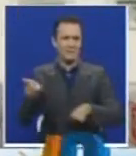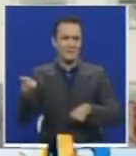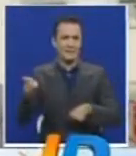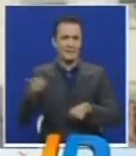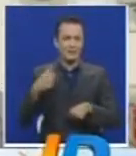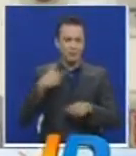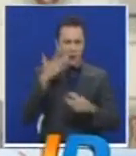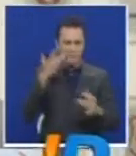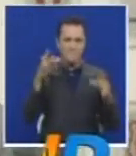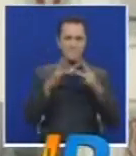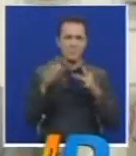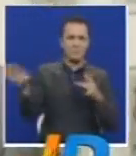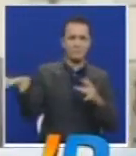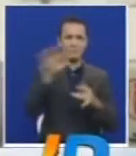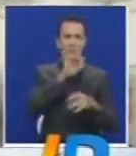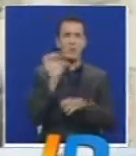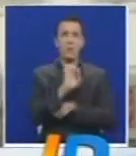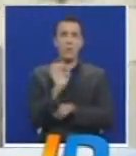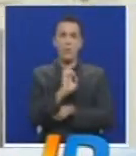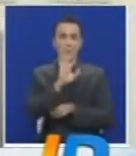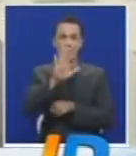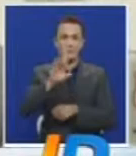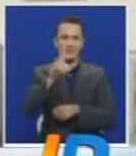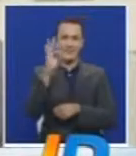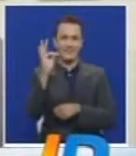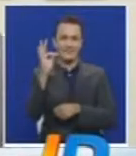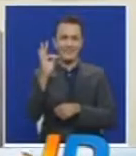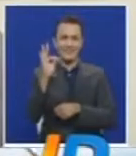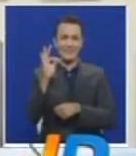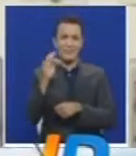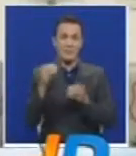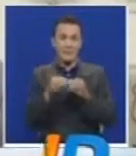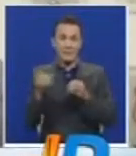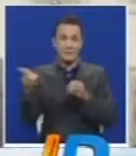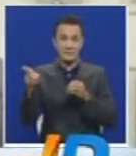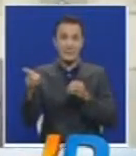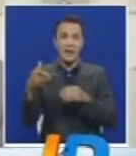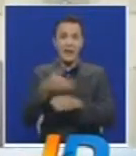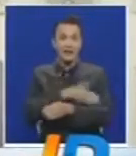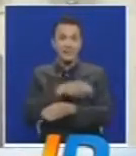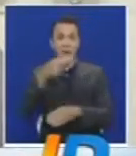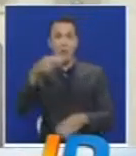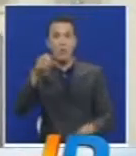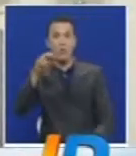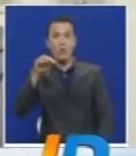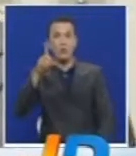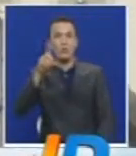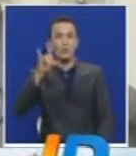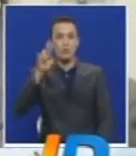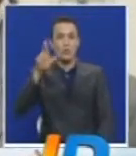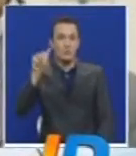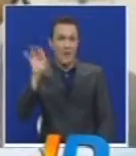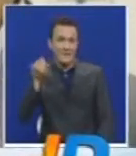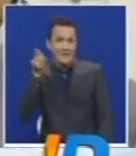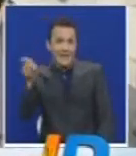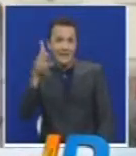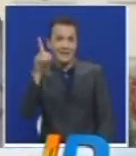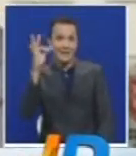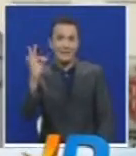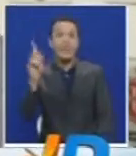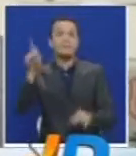el indicado para un recambio generacional. Además, le clasificó al Mundial a Honduras, y yo